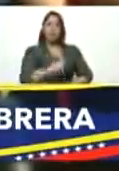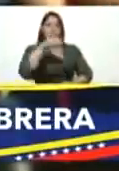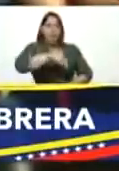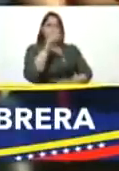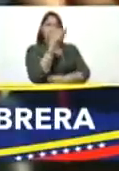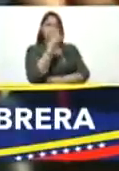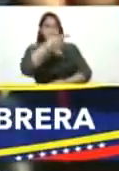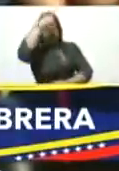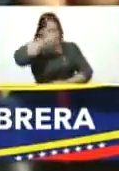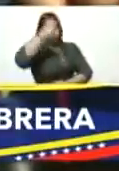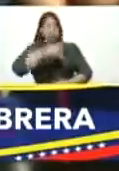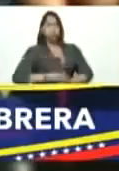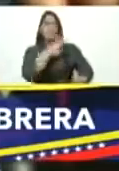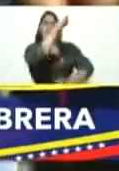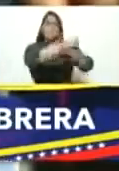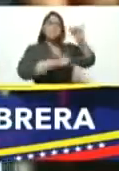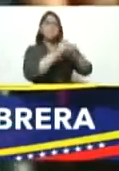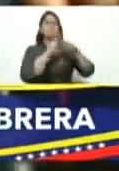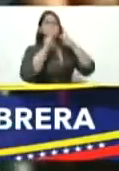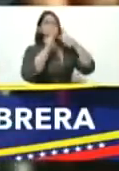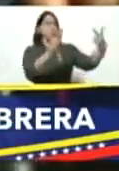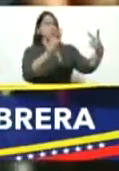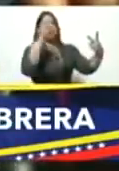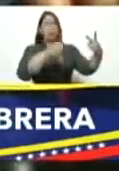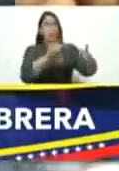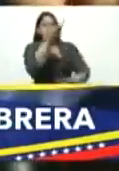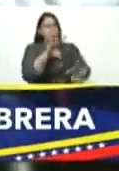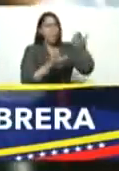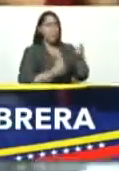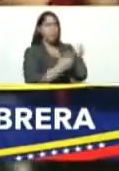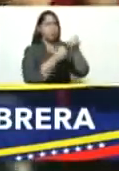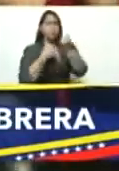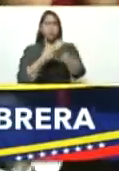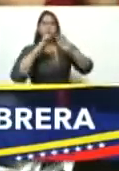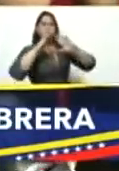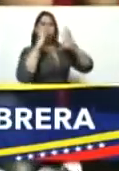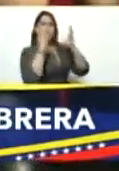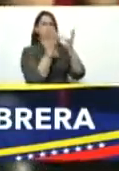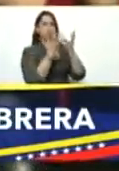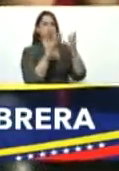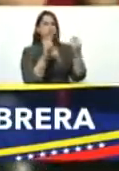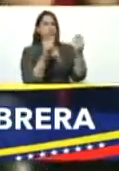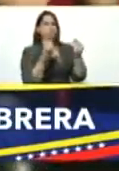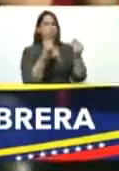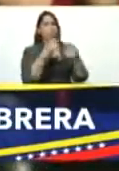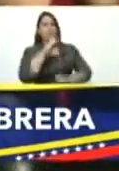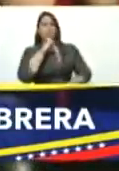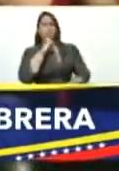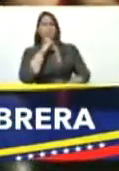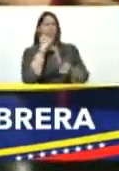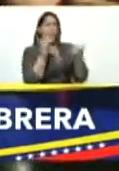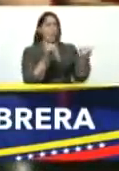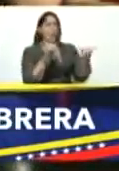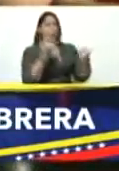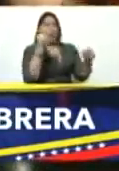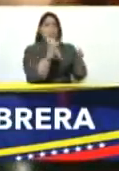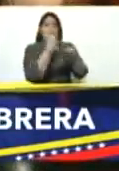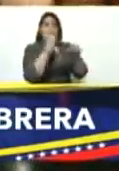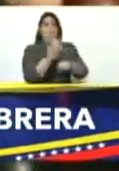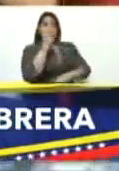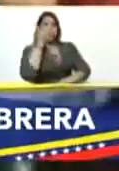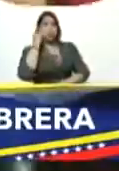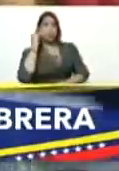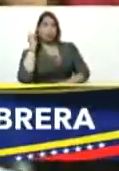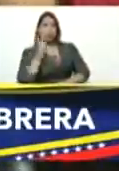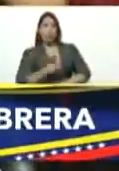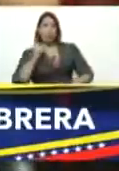el carácter internacional de solidaridad en un mundo muy convulsionado dios de la clase obrera se